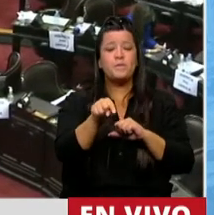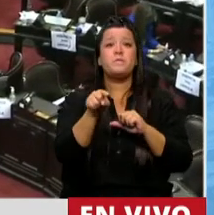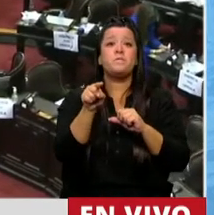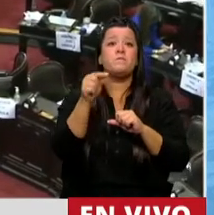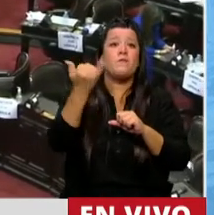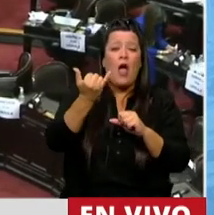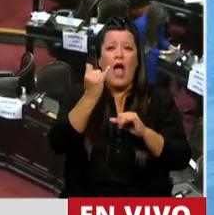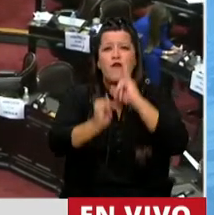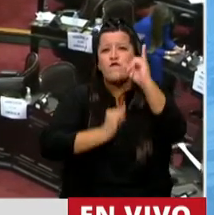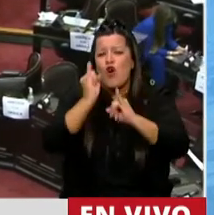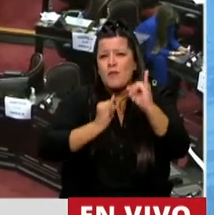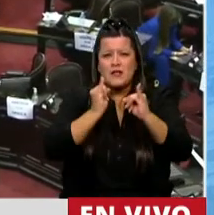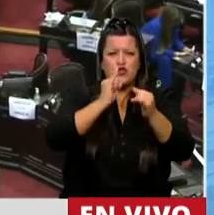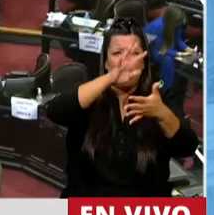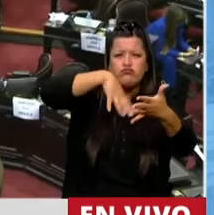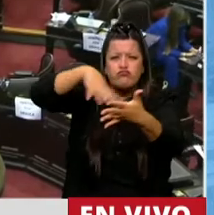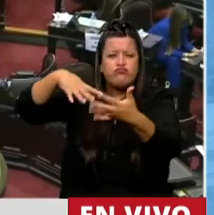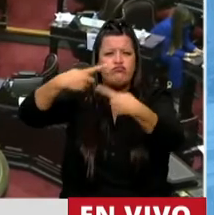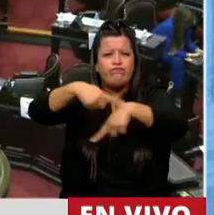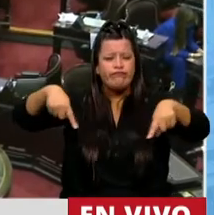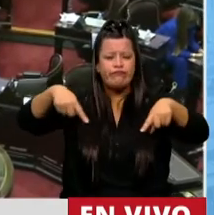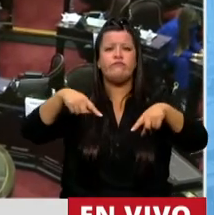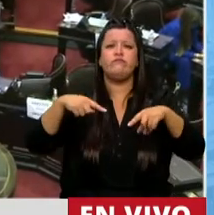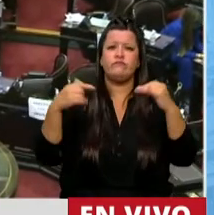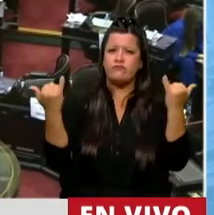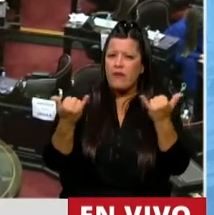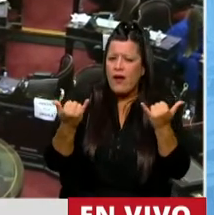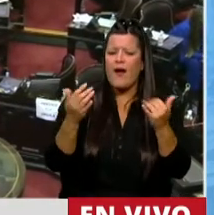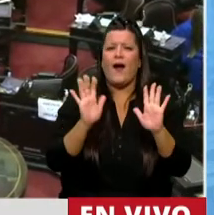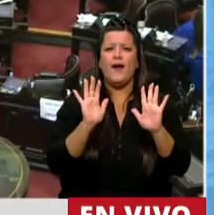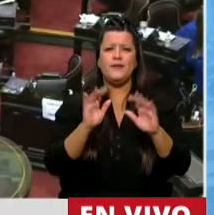información disponible, más allá de todas las